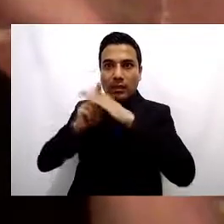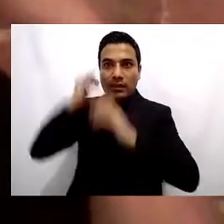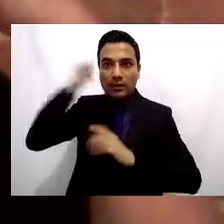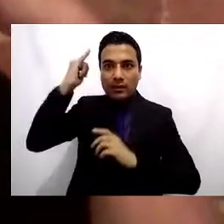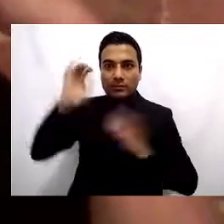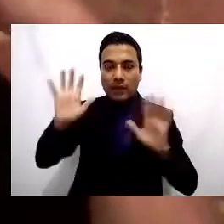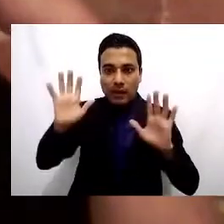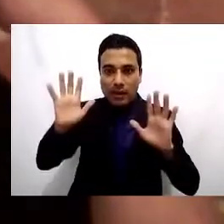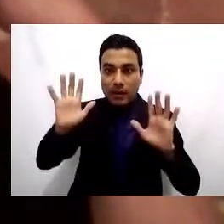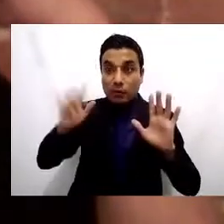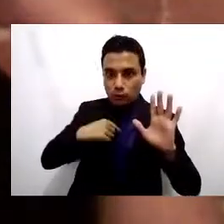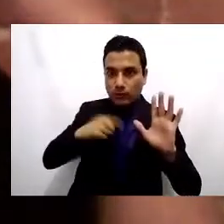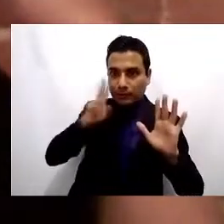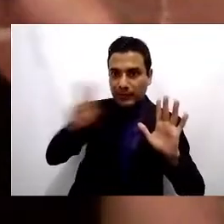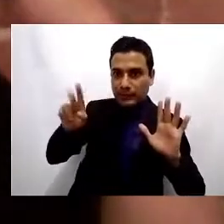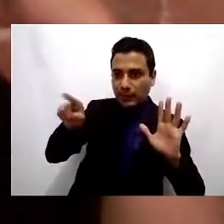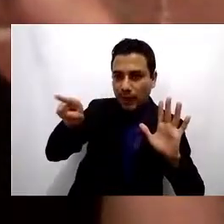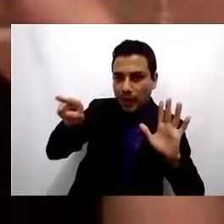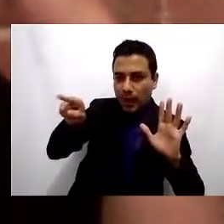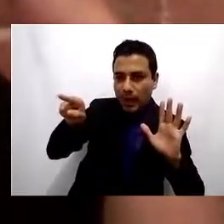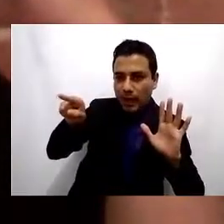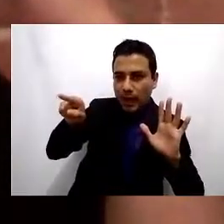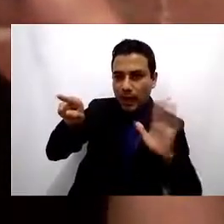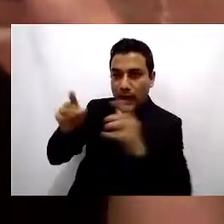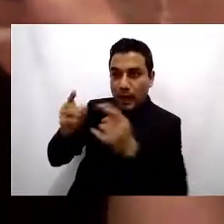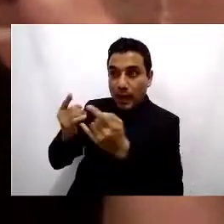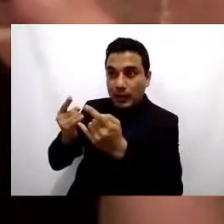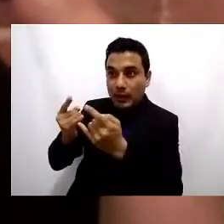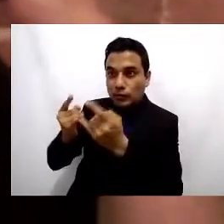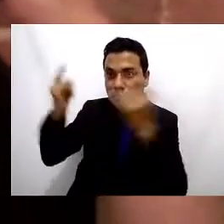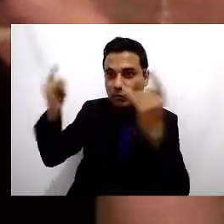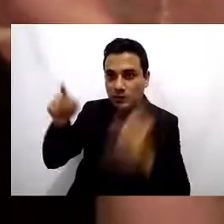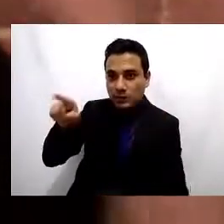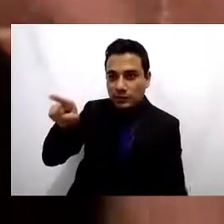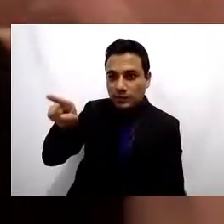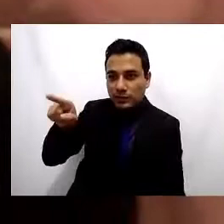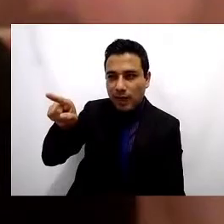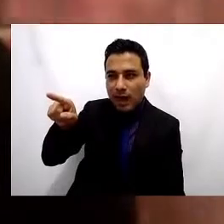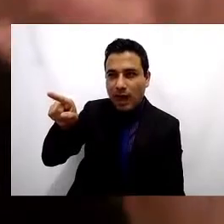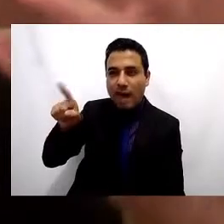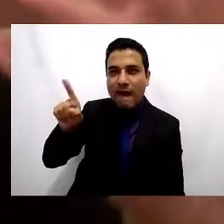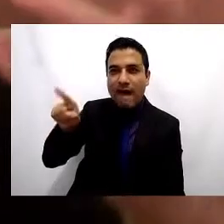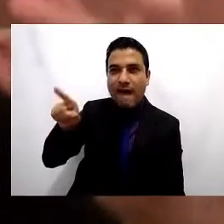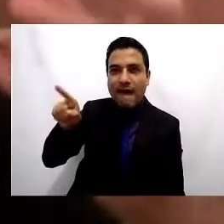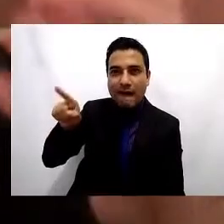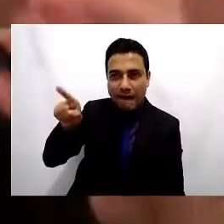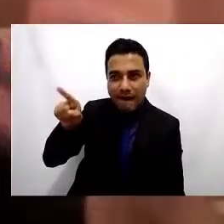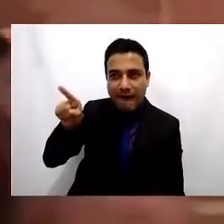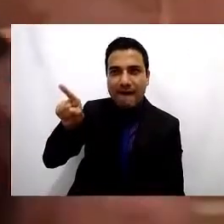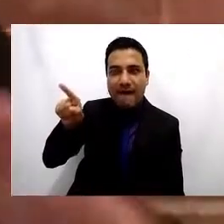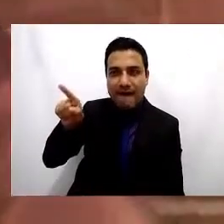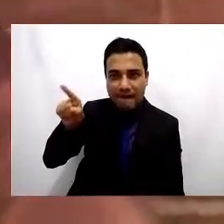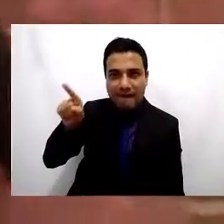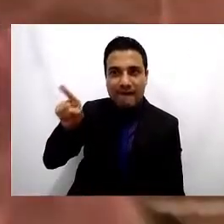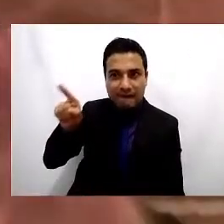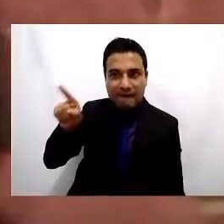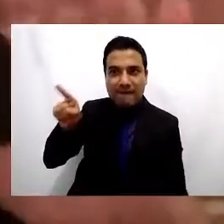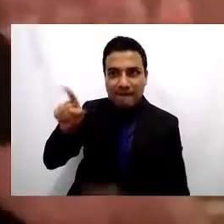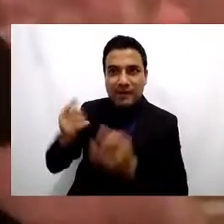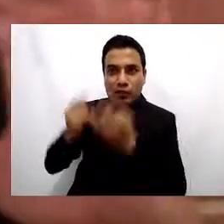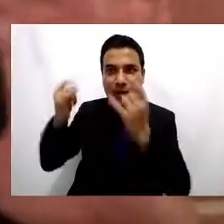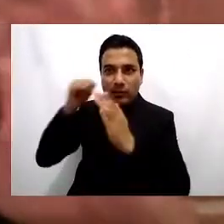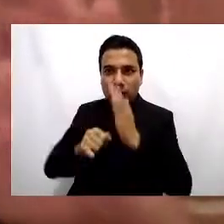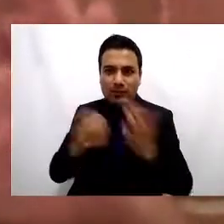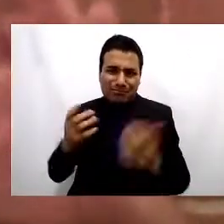Vi algo allí que me llevó a ver algo extremadamente más completo y más complejo. Todos vemos, porque